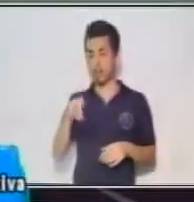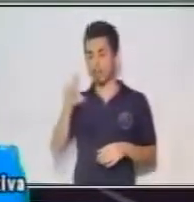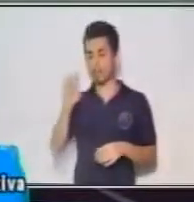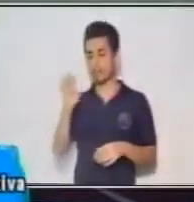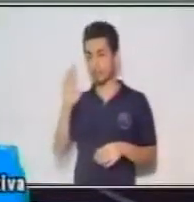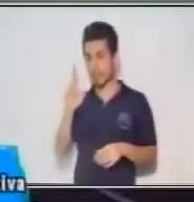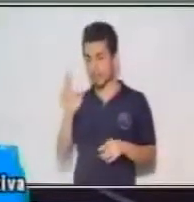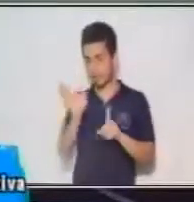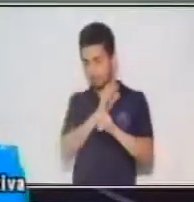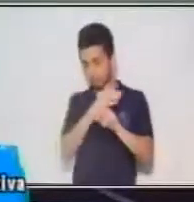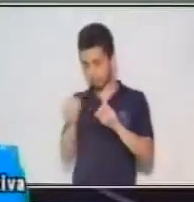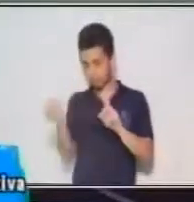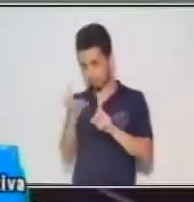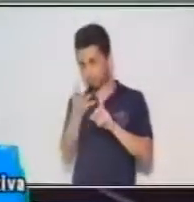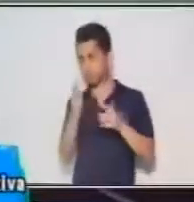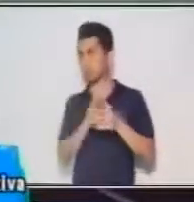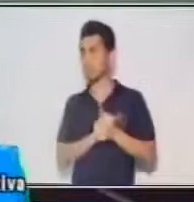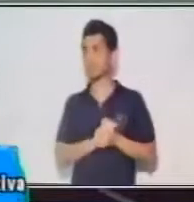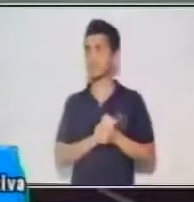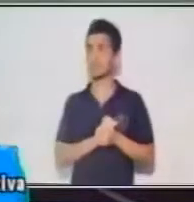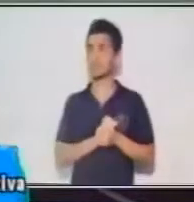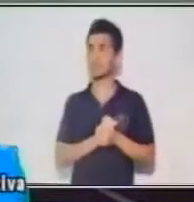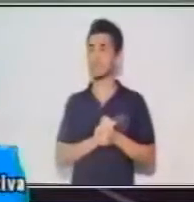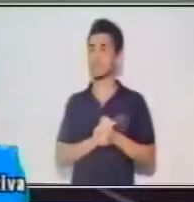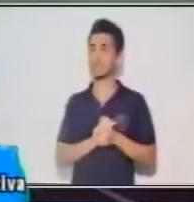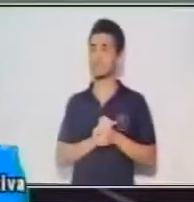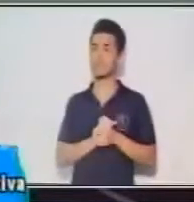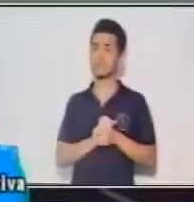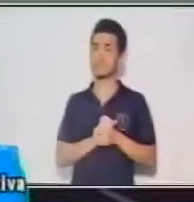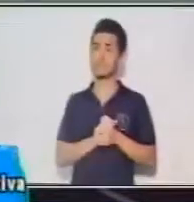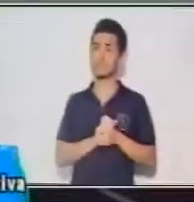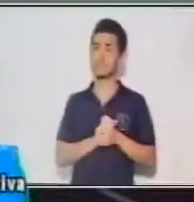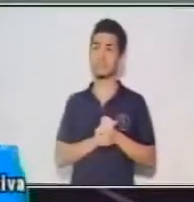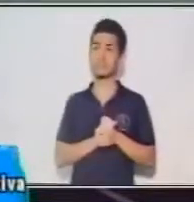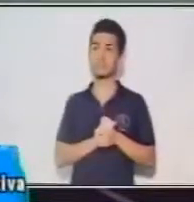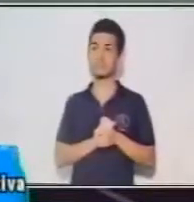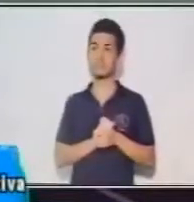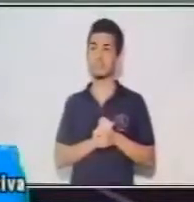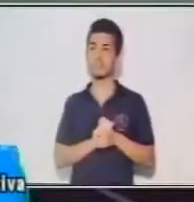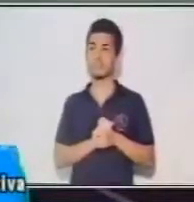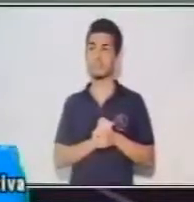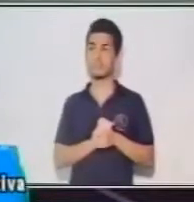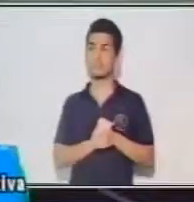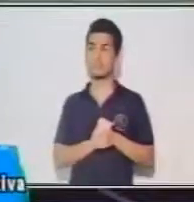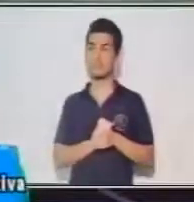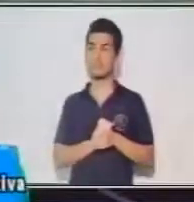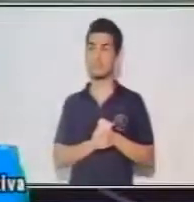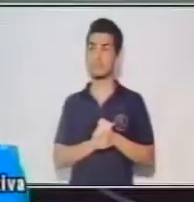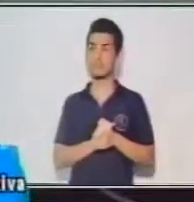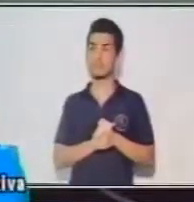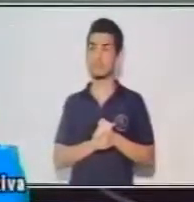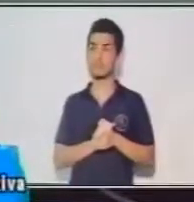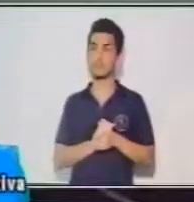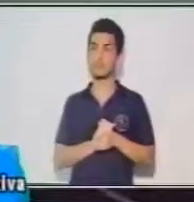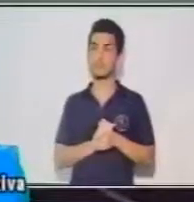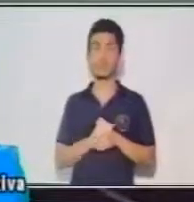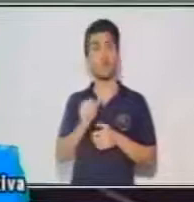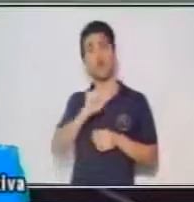entonces vamos con el siguiente texto, que son los textos informativos.